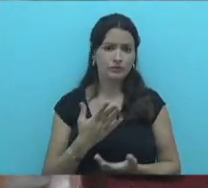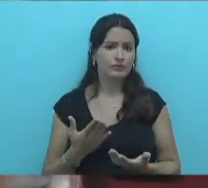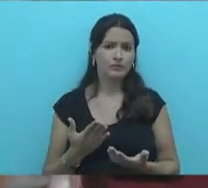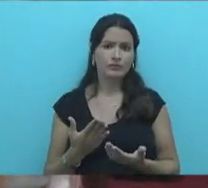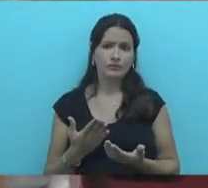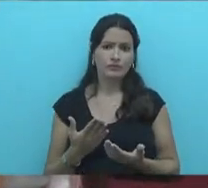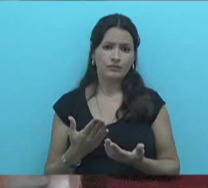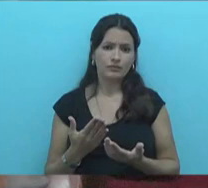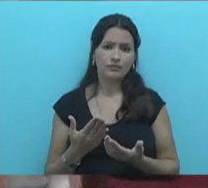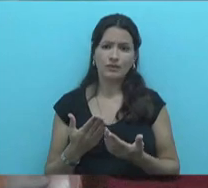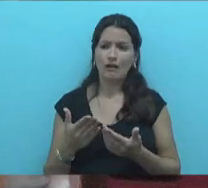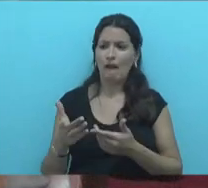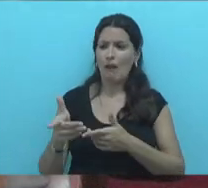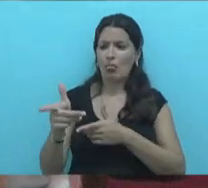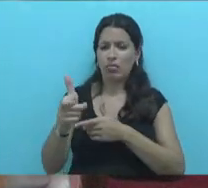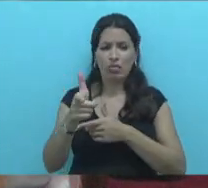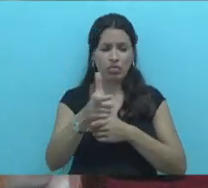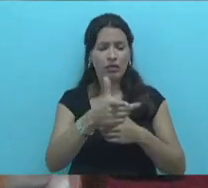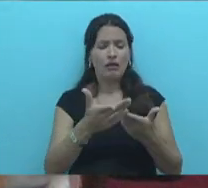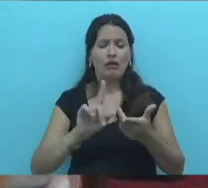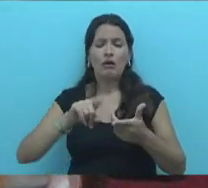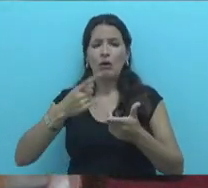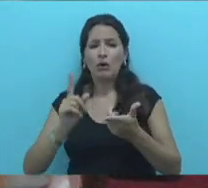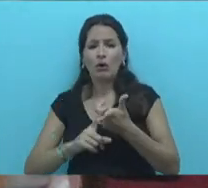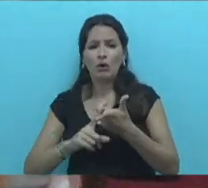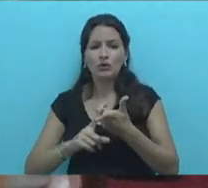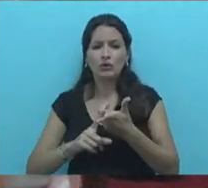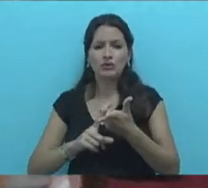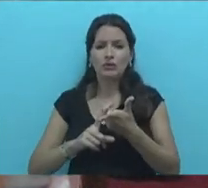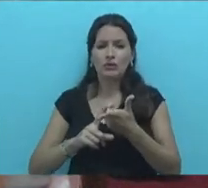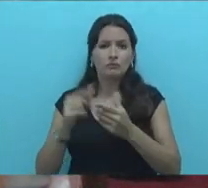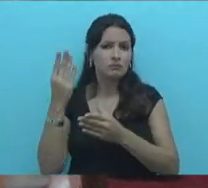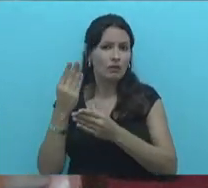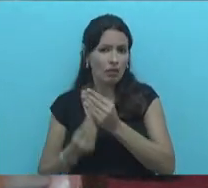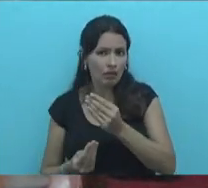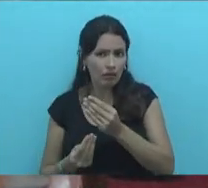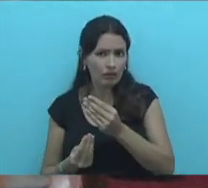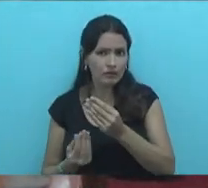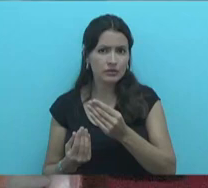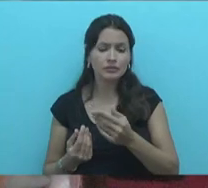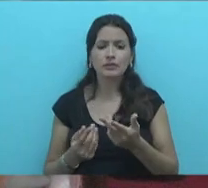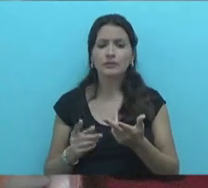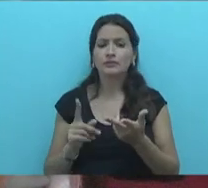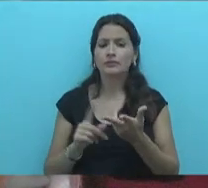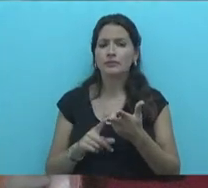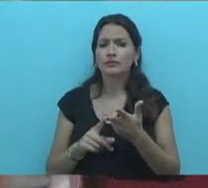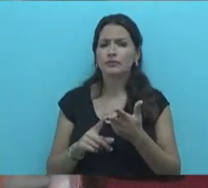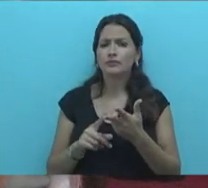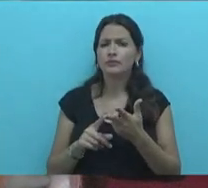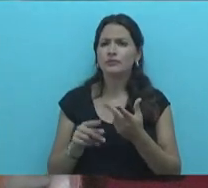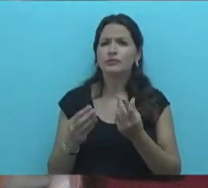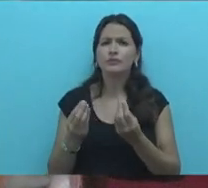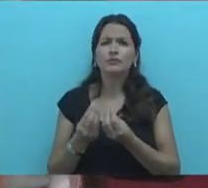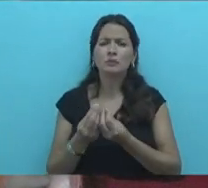murieron, fueron fusilados, otros se encuentran hasta el día de hoy desaparecidos, muchos otros